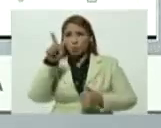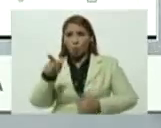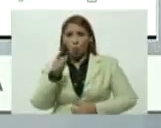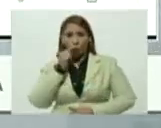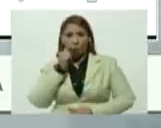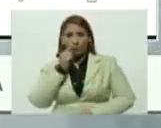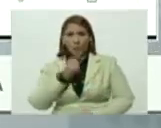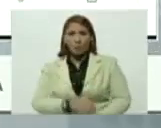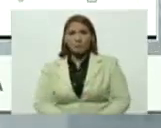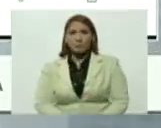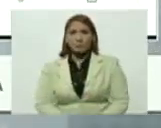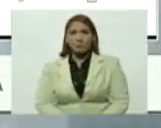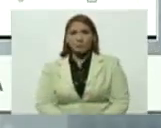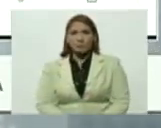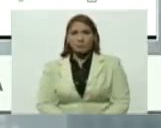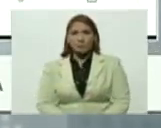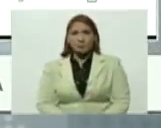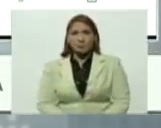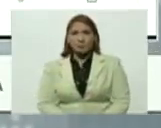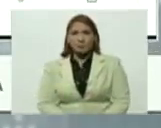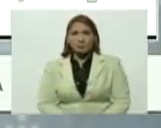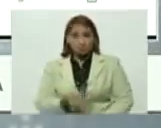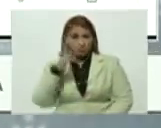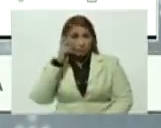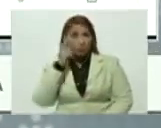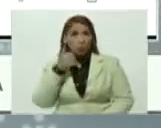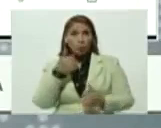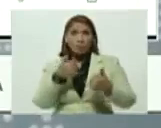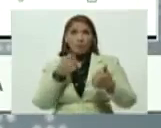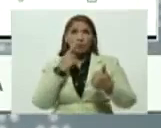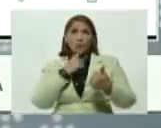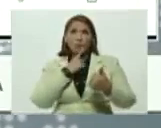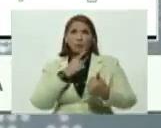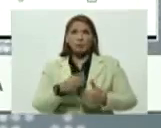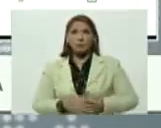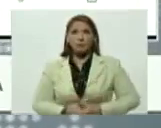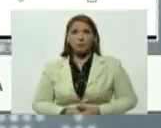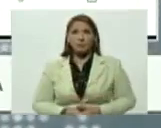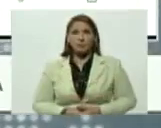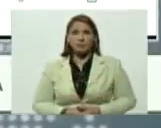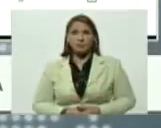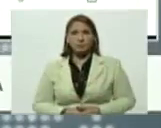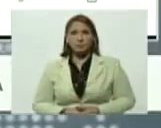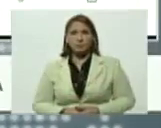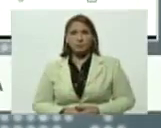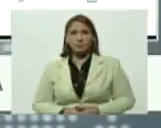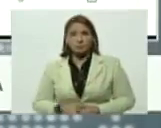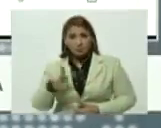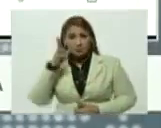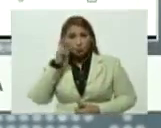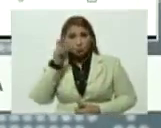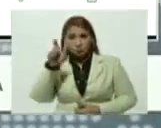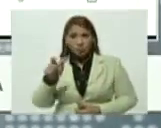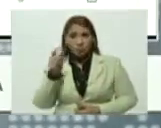Escuchen bien Nosluit Rodríguez, escuchen bien ese nombre. Escuchen Ana Fuentes, escuchen bien